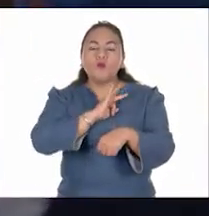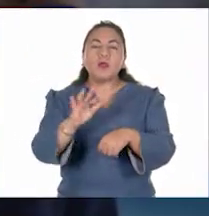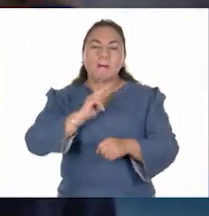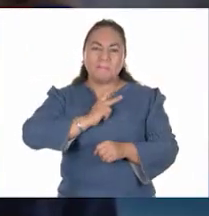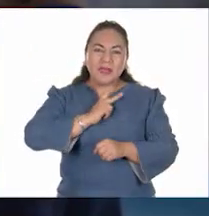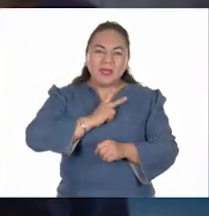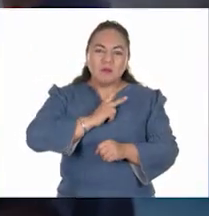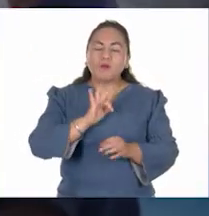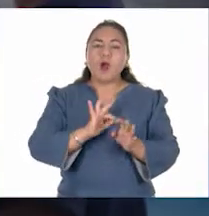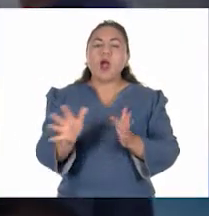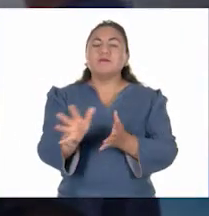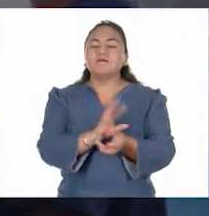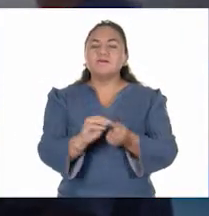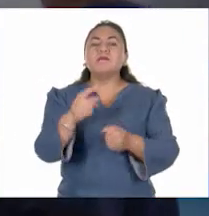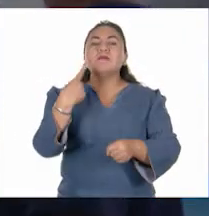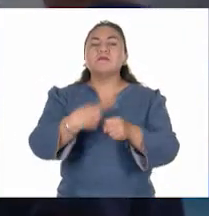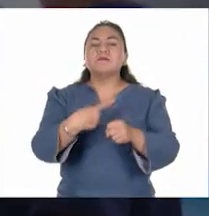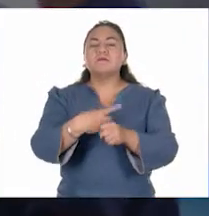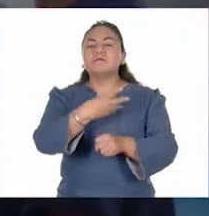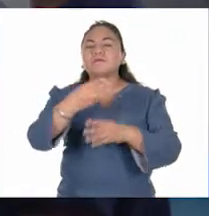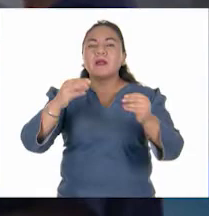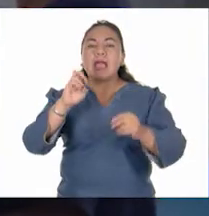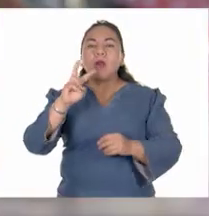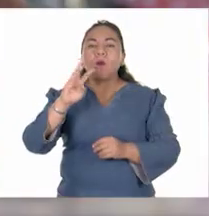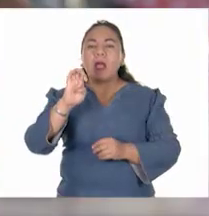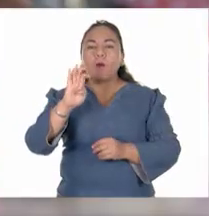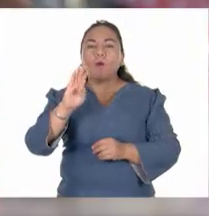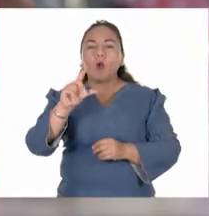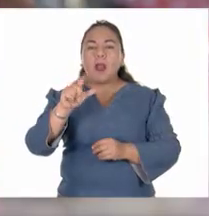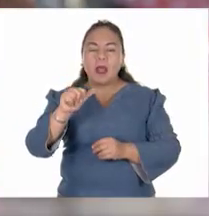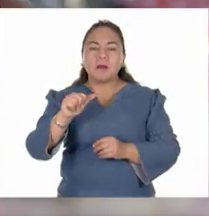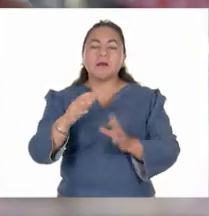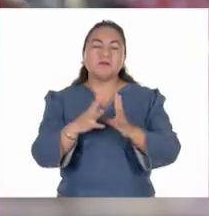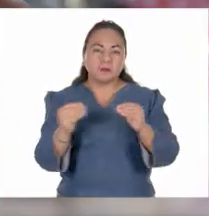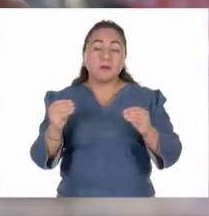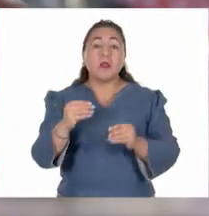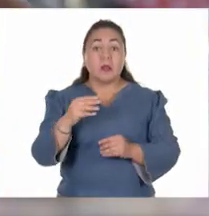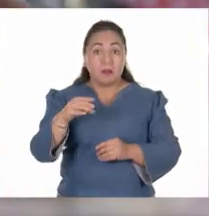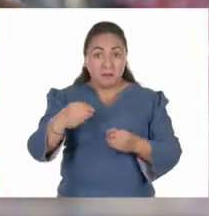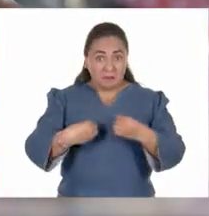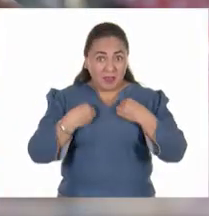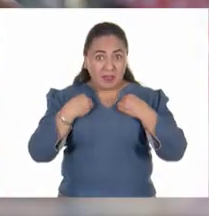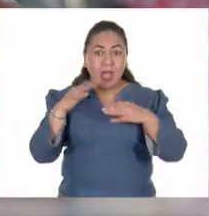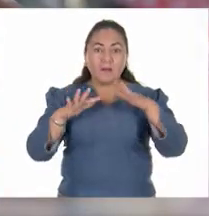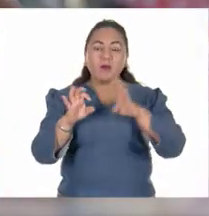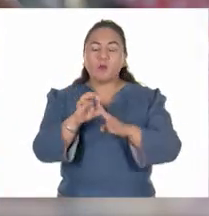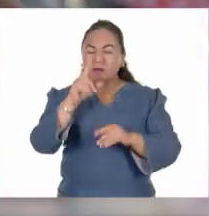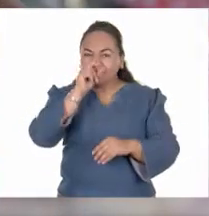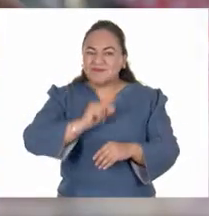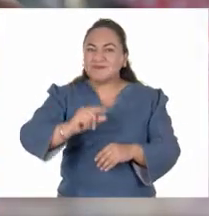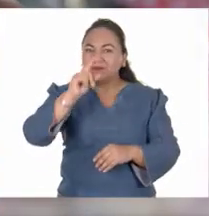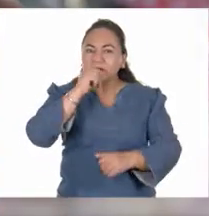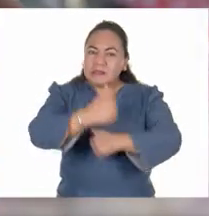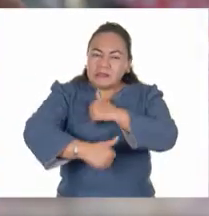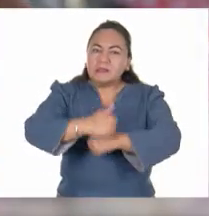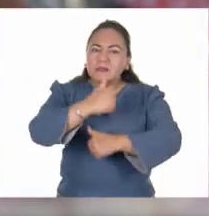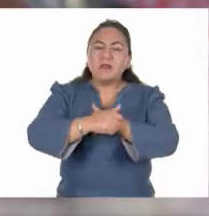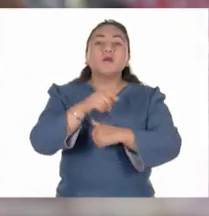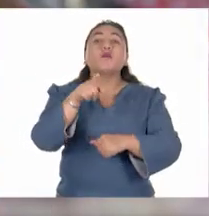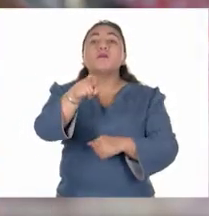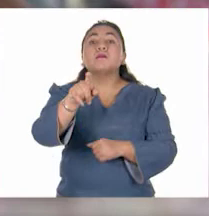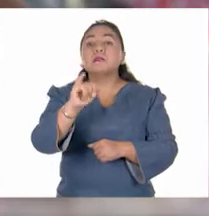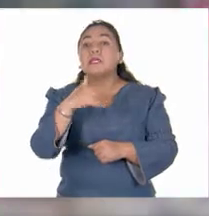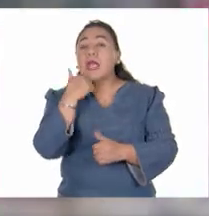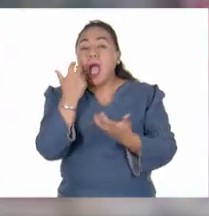virus, ayudando a acabar con una crisis de ébola. La vida te va a poner miles de retos. Está en ti seguir